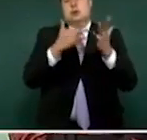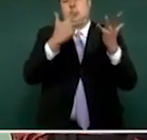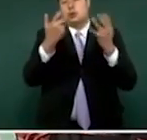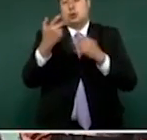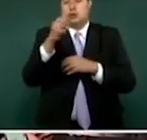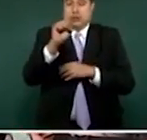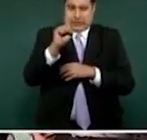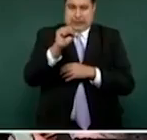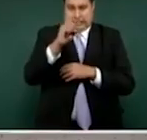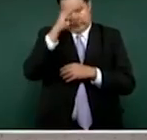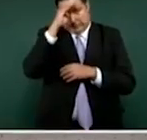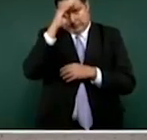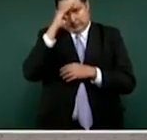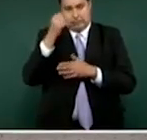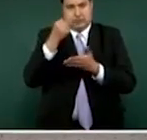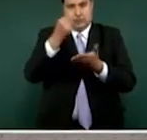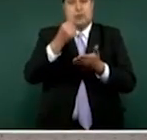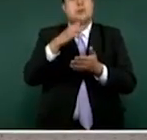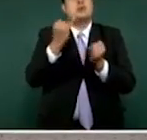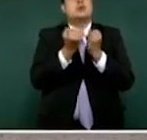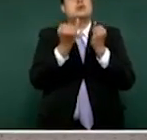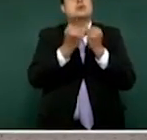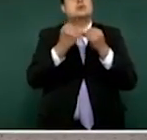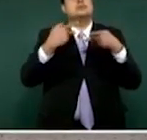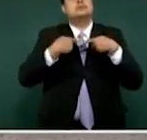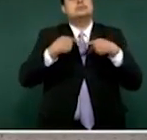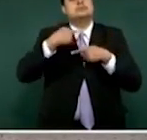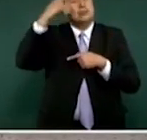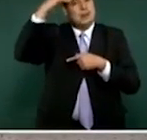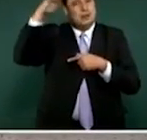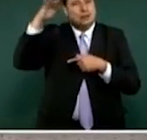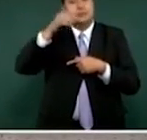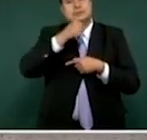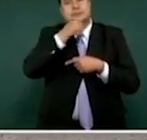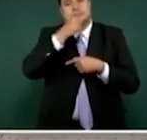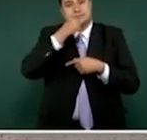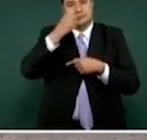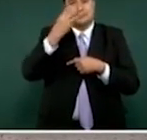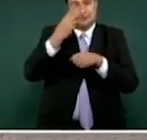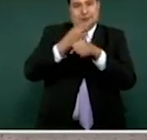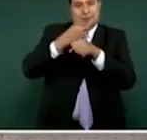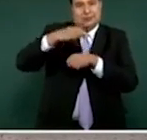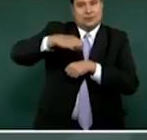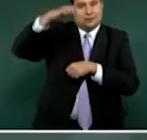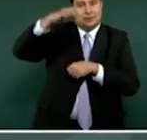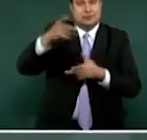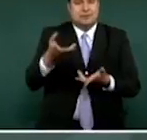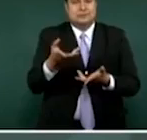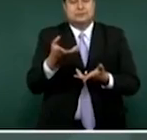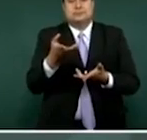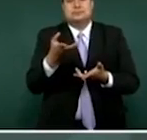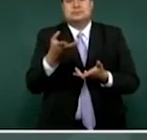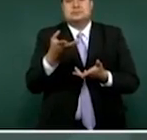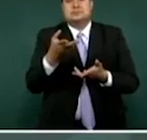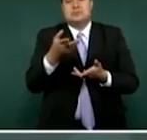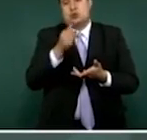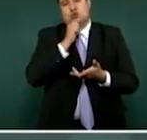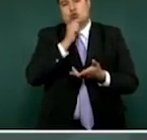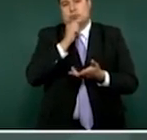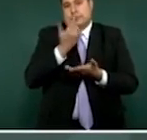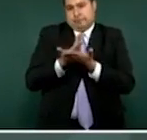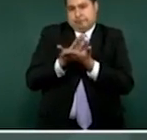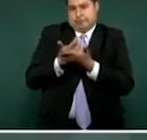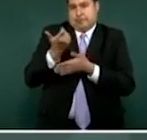ser, es como el de adultos mayores, ¿no? Que hay algunos que todavía no les llega,